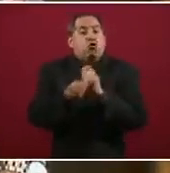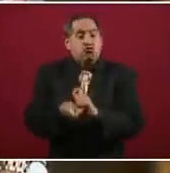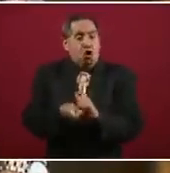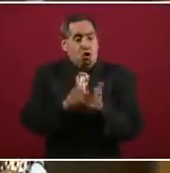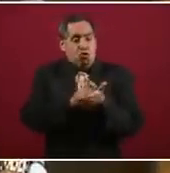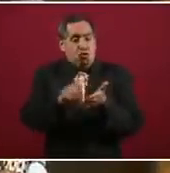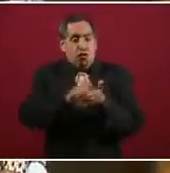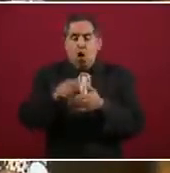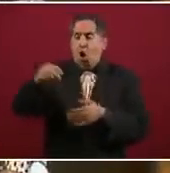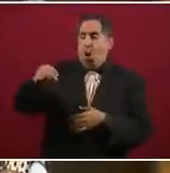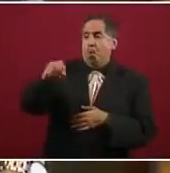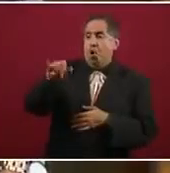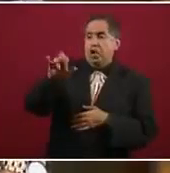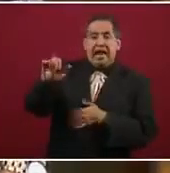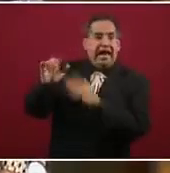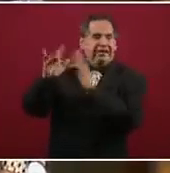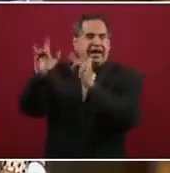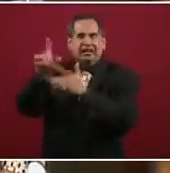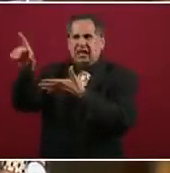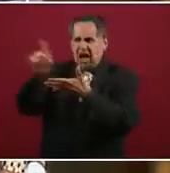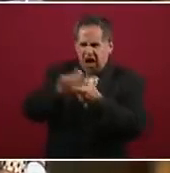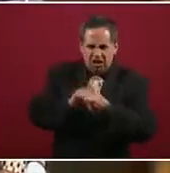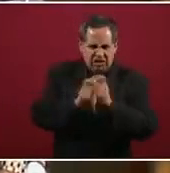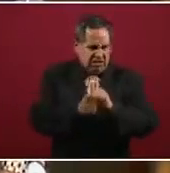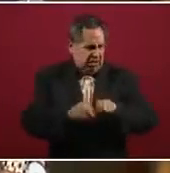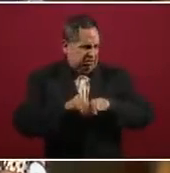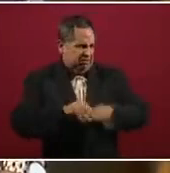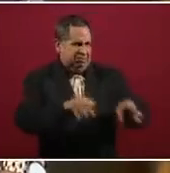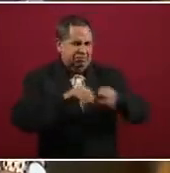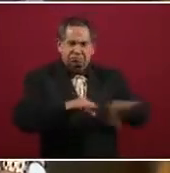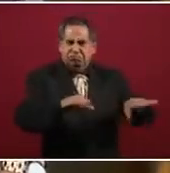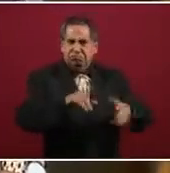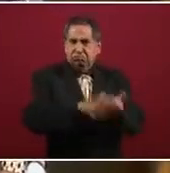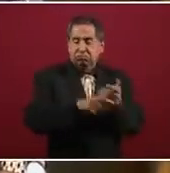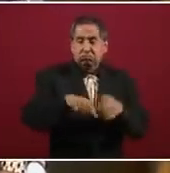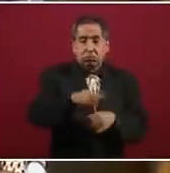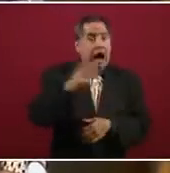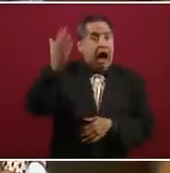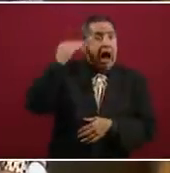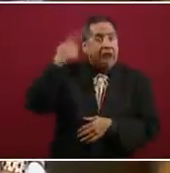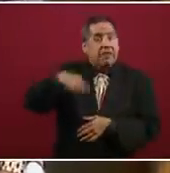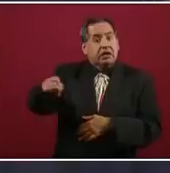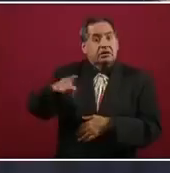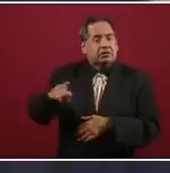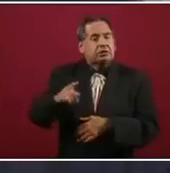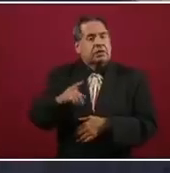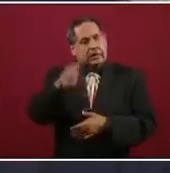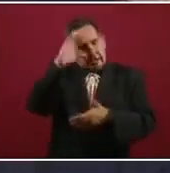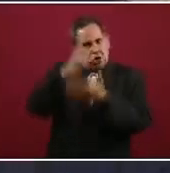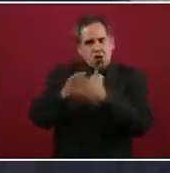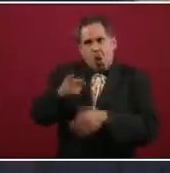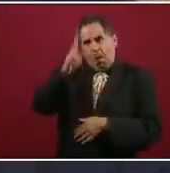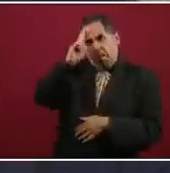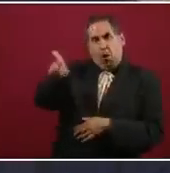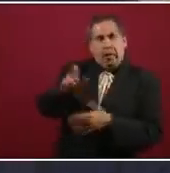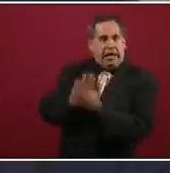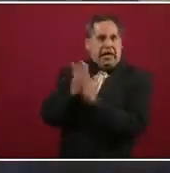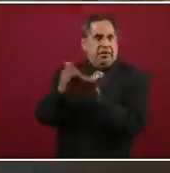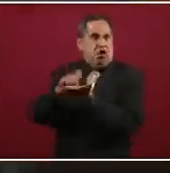obra de Molière cuando era cura de pueblo, y que era una obra prohibida por la Inquisición.